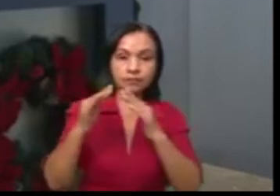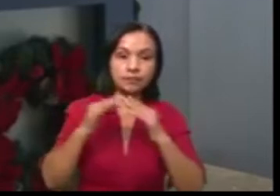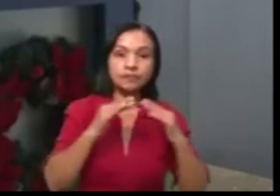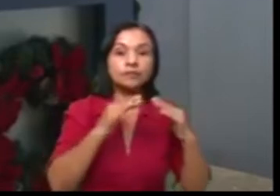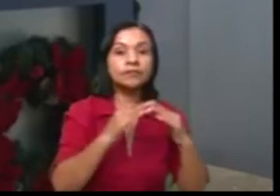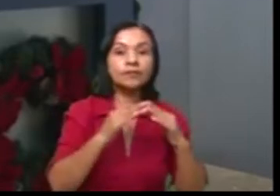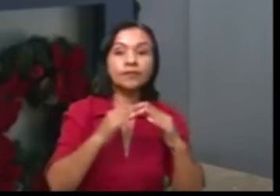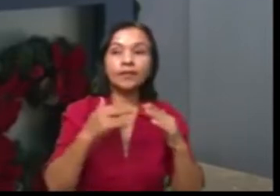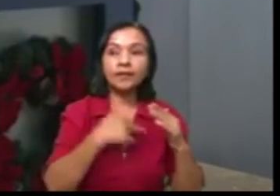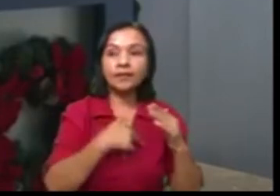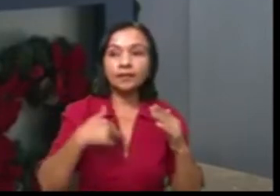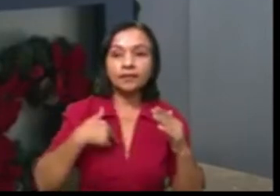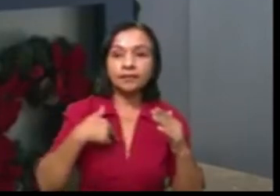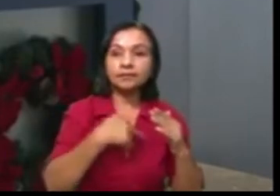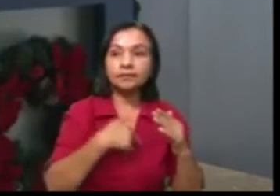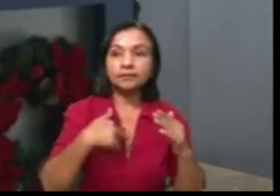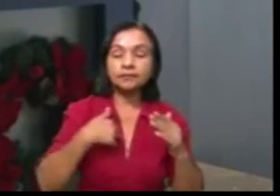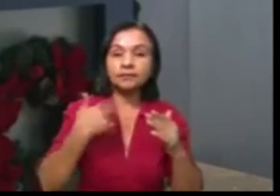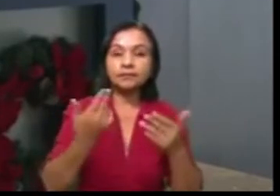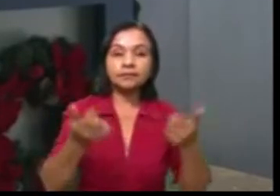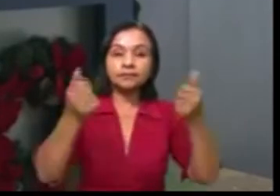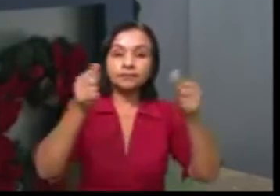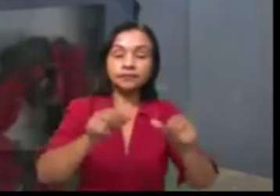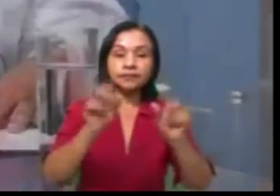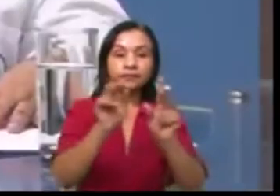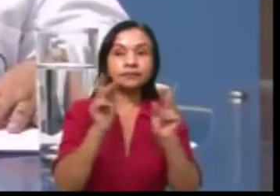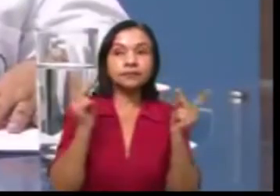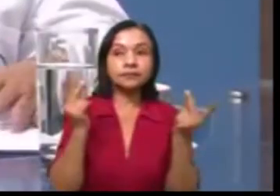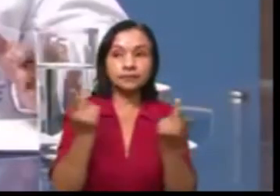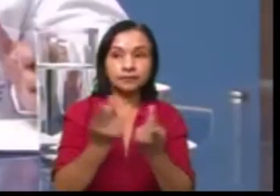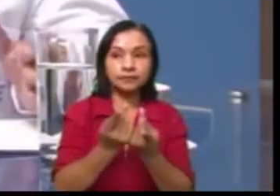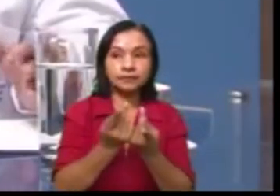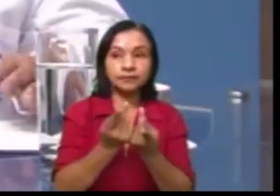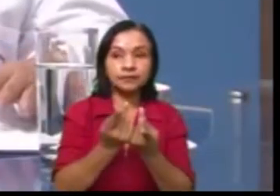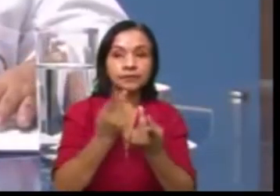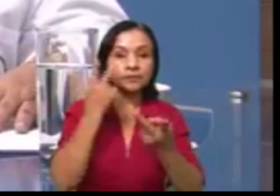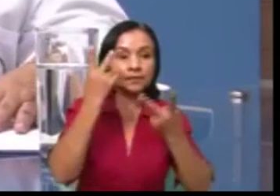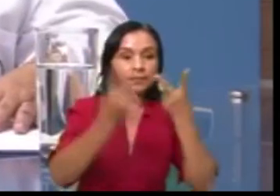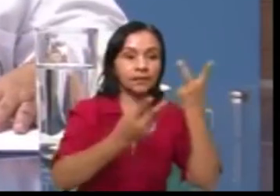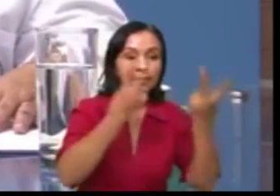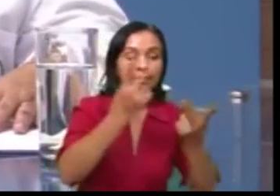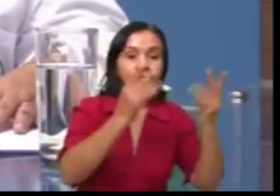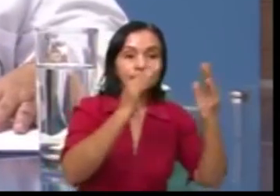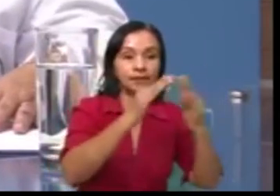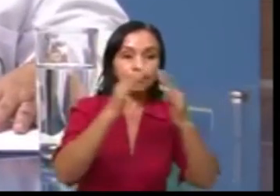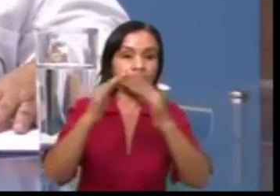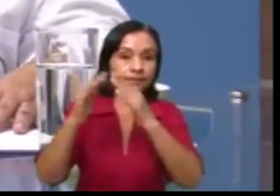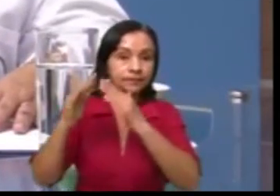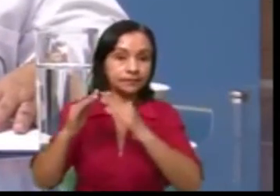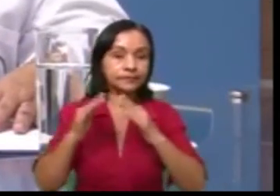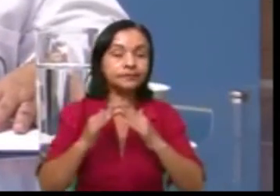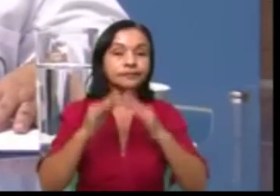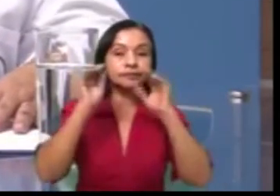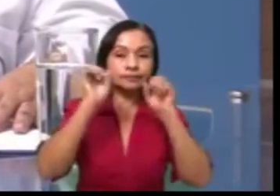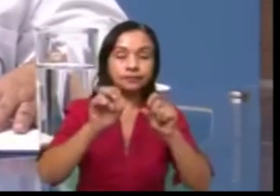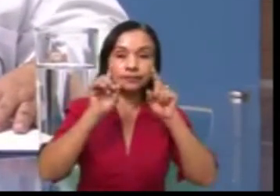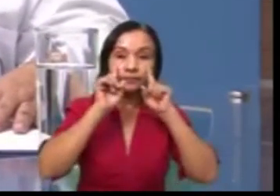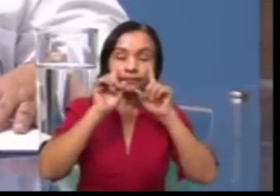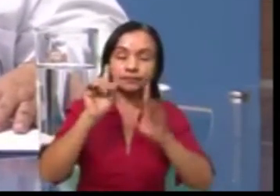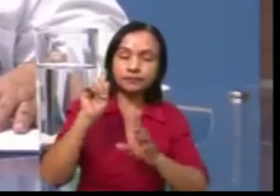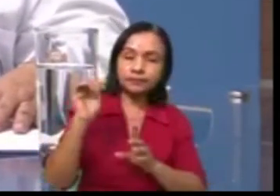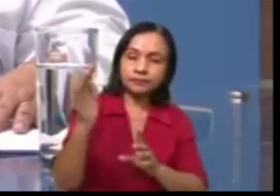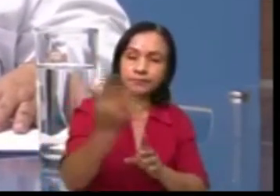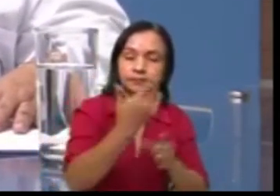también estamos haciendo, en base a la concentración de la población, las visitas casa a casa para lograr realmente proteger a toda la familia.